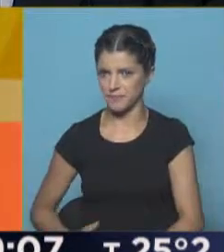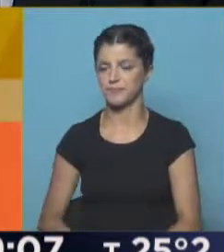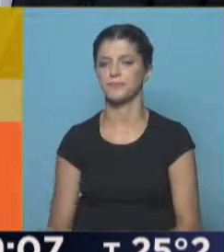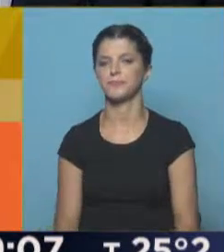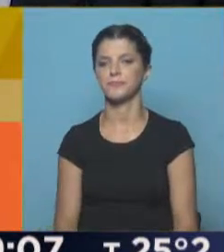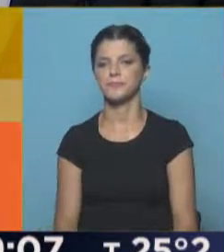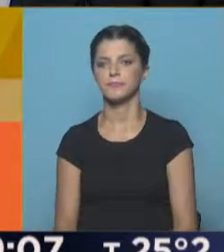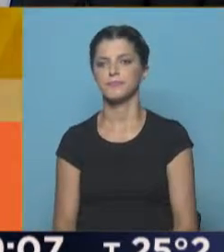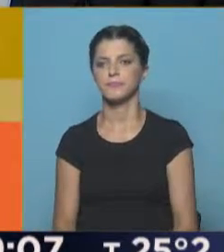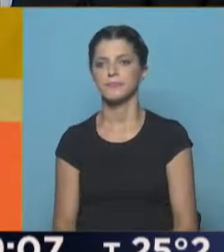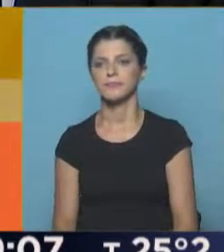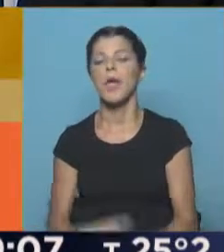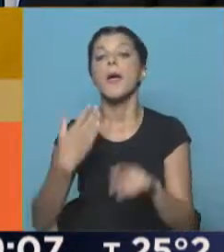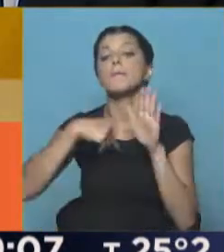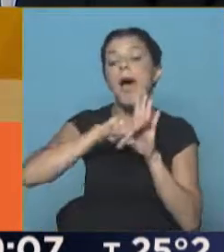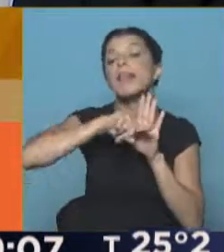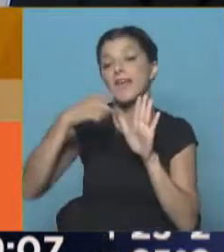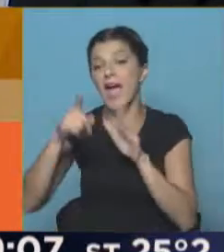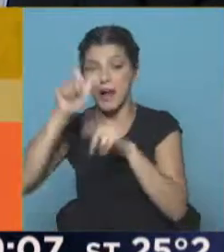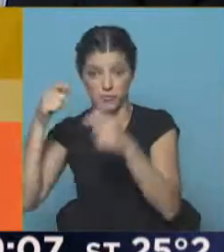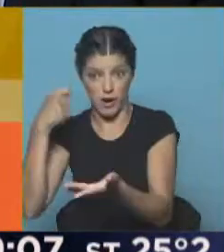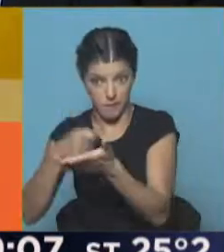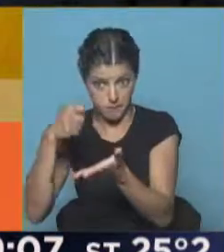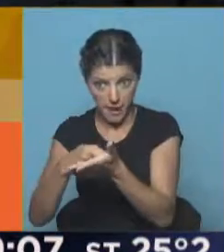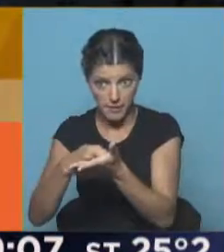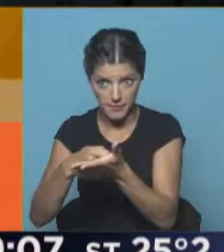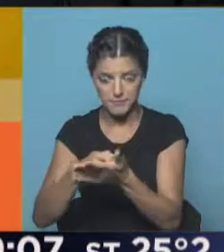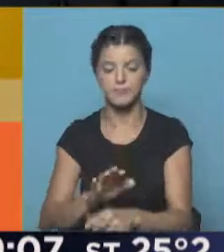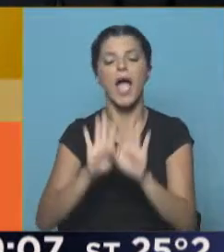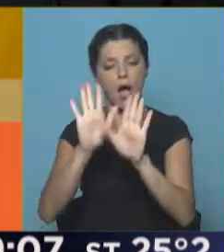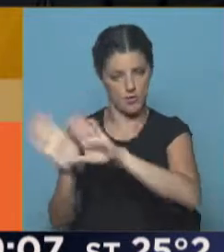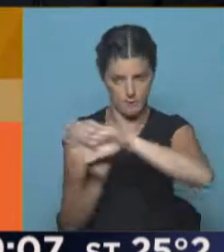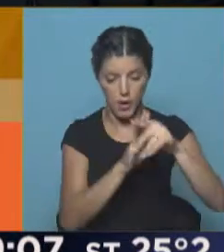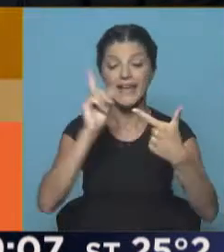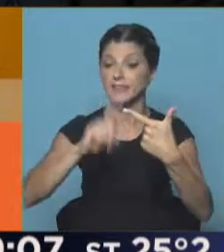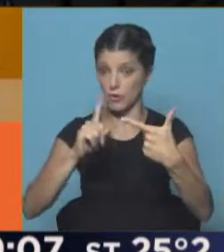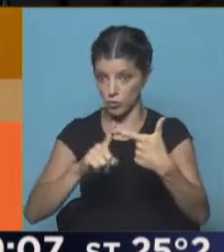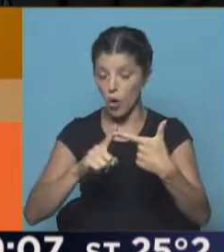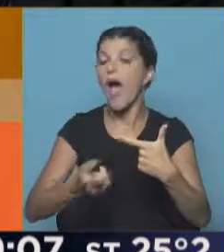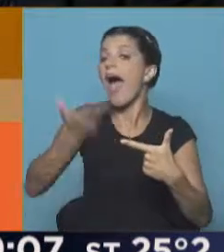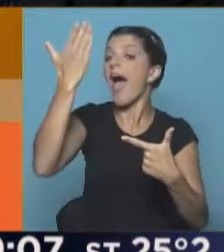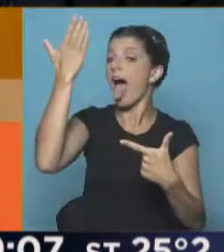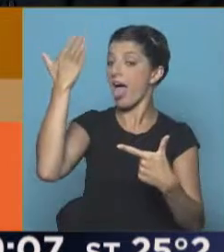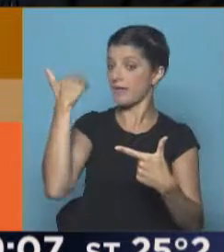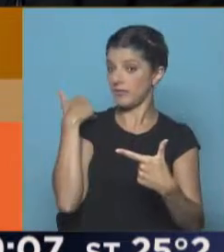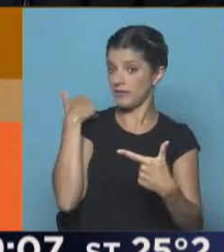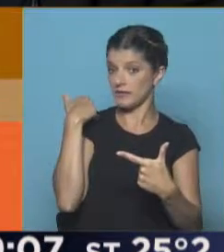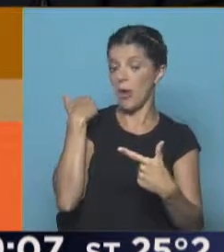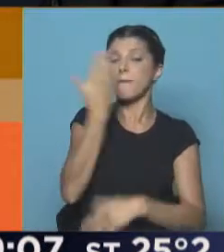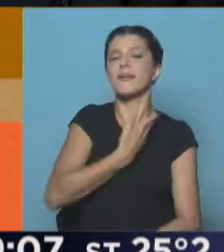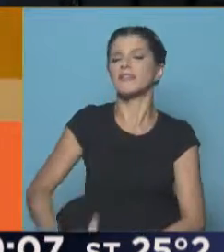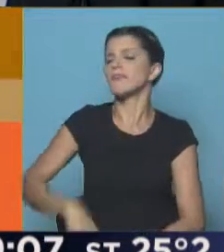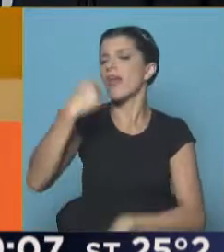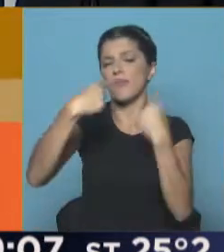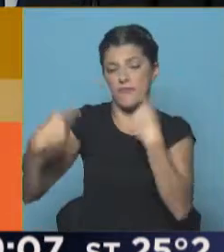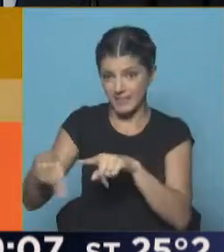afecta la cantidad que significa. En segundo lugar, no habían existido antecedentes con ningún presidente del retorno